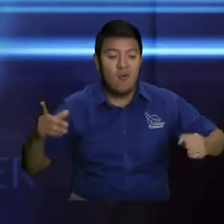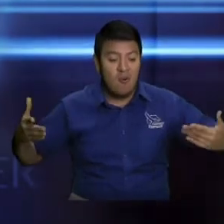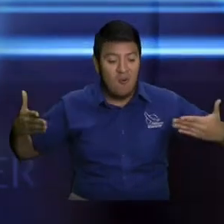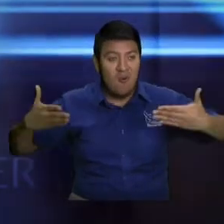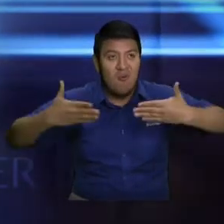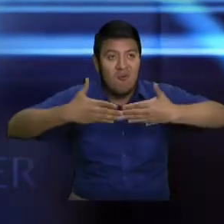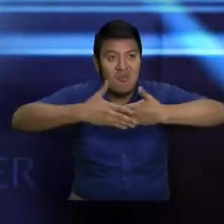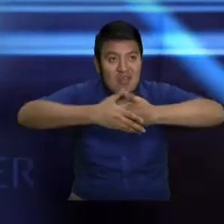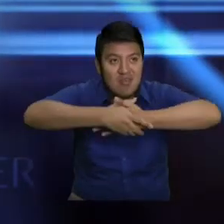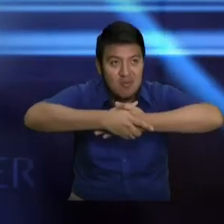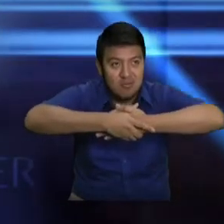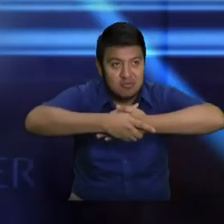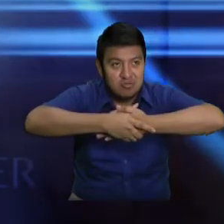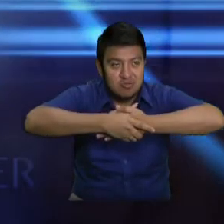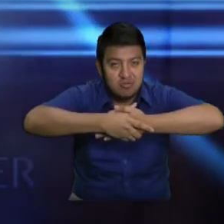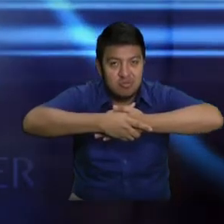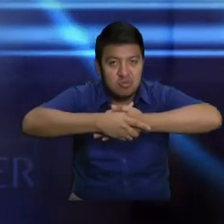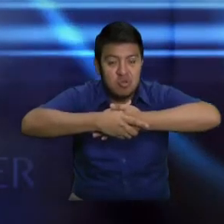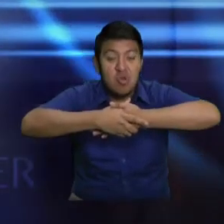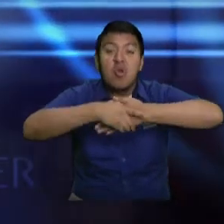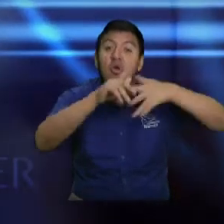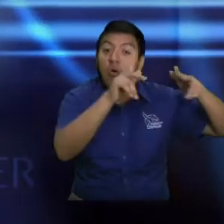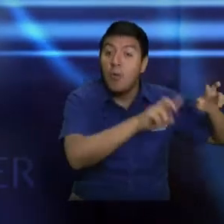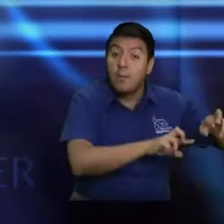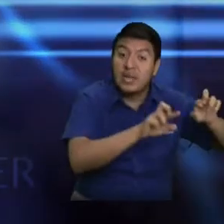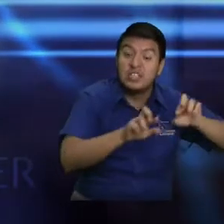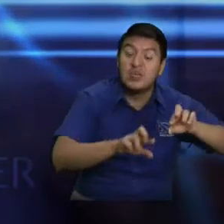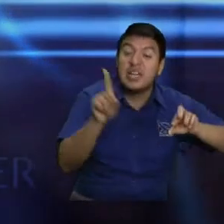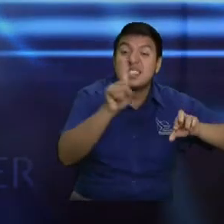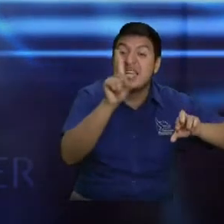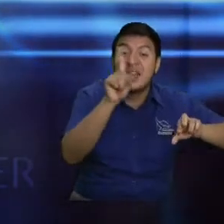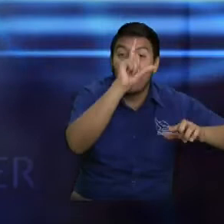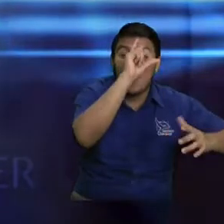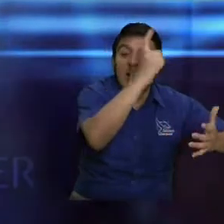en yugo desigual con los incrédulos.